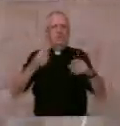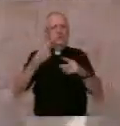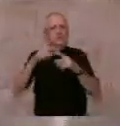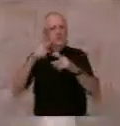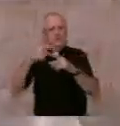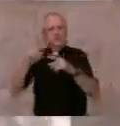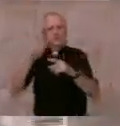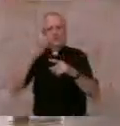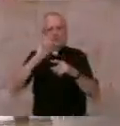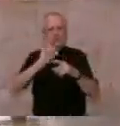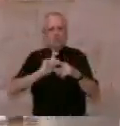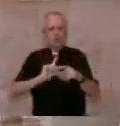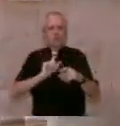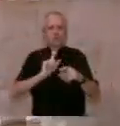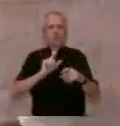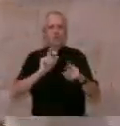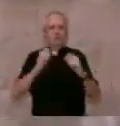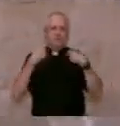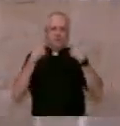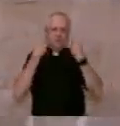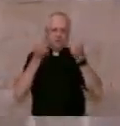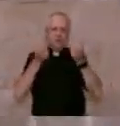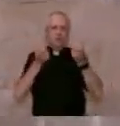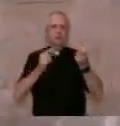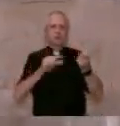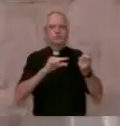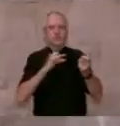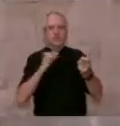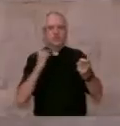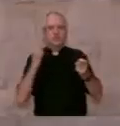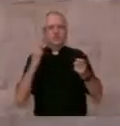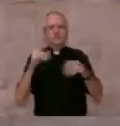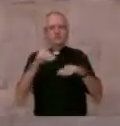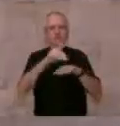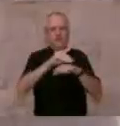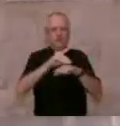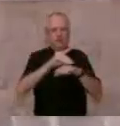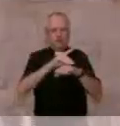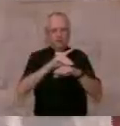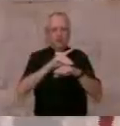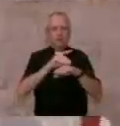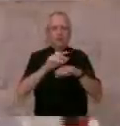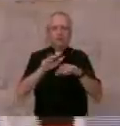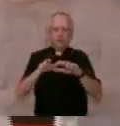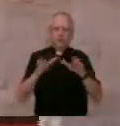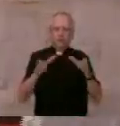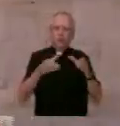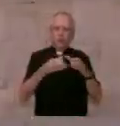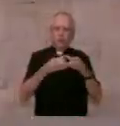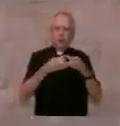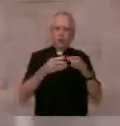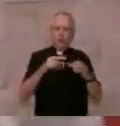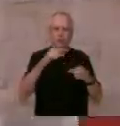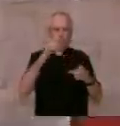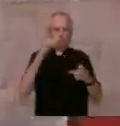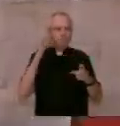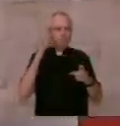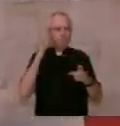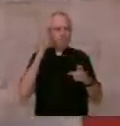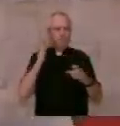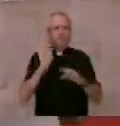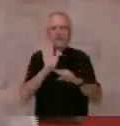diversos religiosos y religiosas de la diócesis y un nombroso grupo de seglares